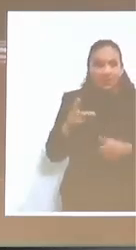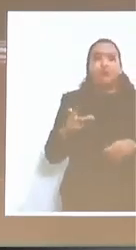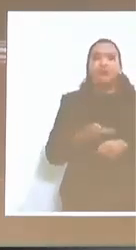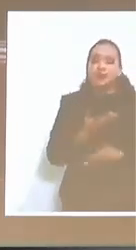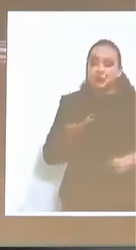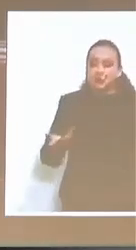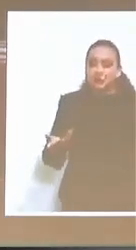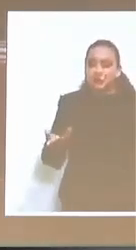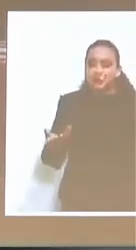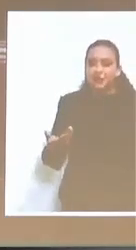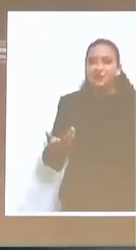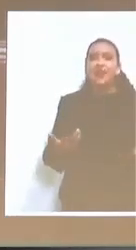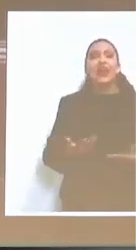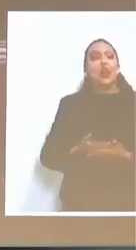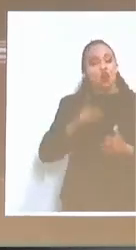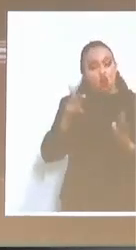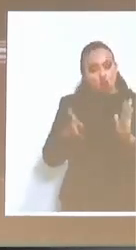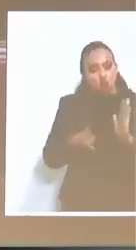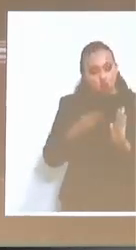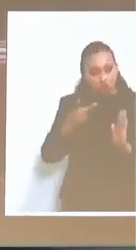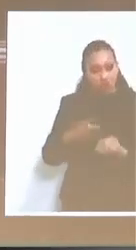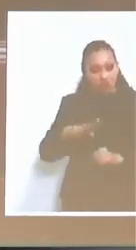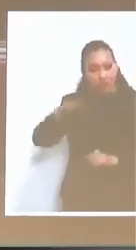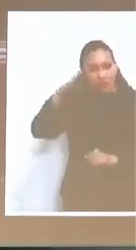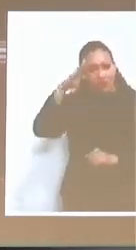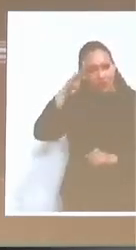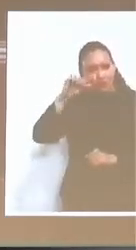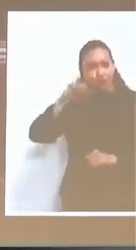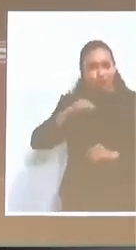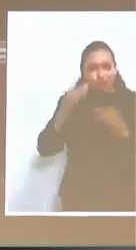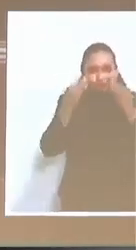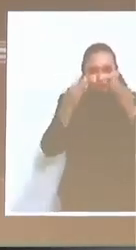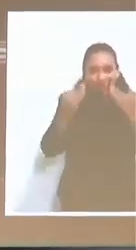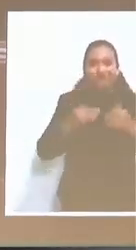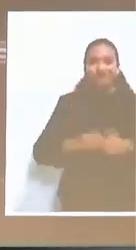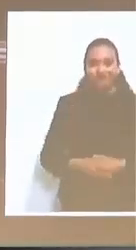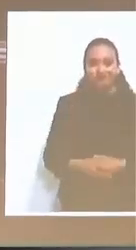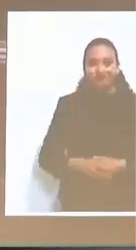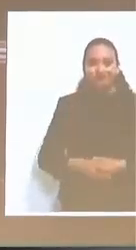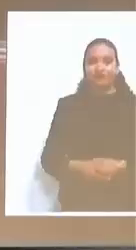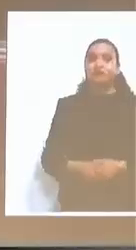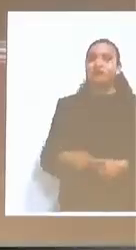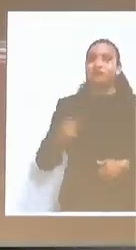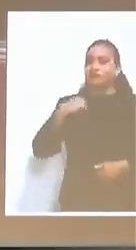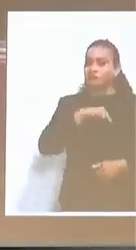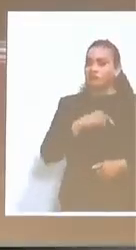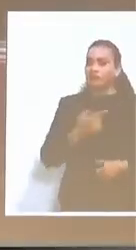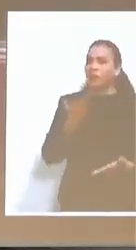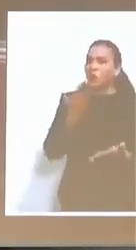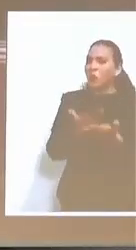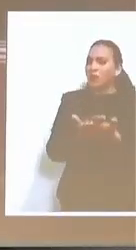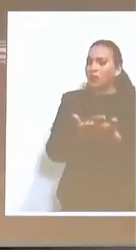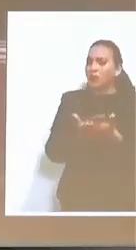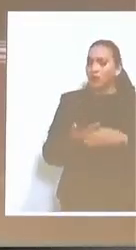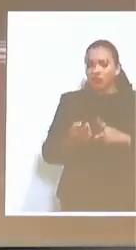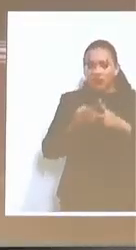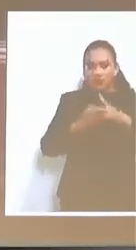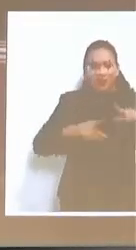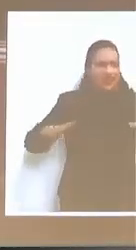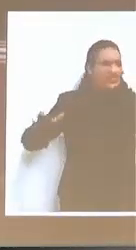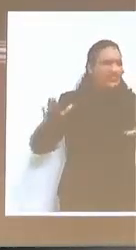están las fuerzas sociales en contra operando y eso es lo que vimos reiteradamente desde que se planteó en